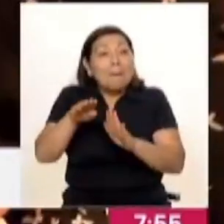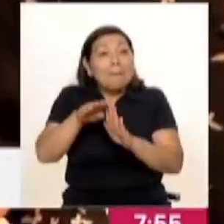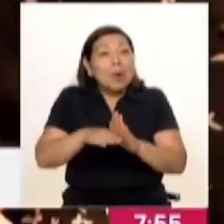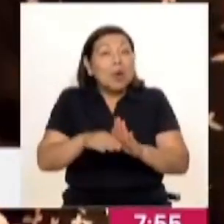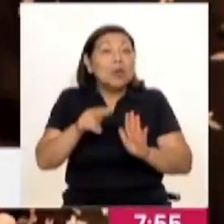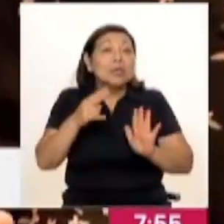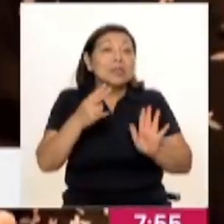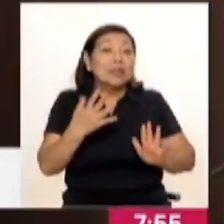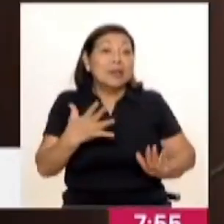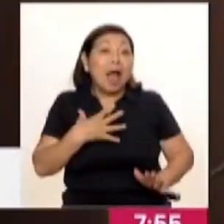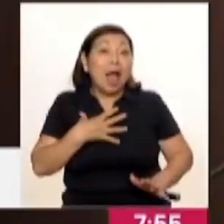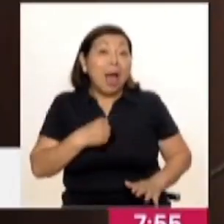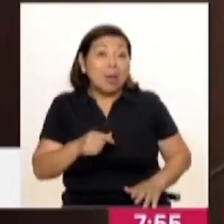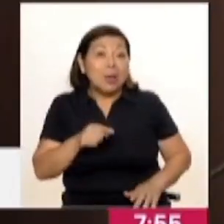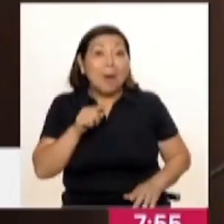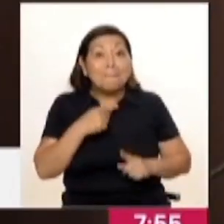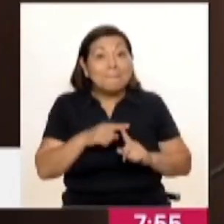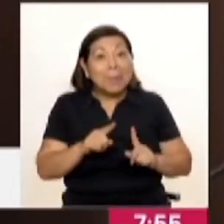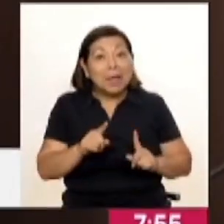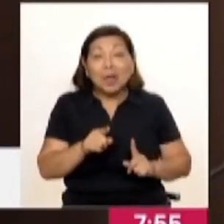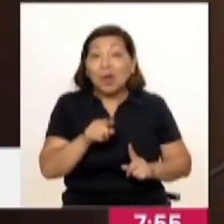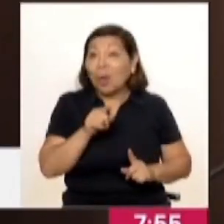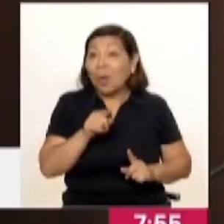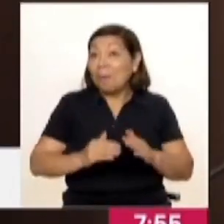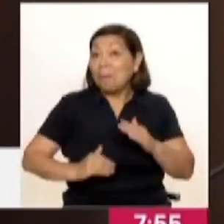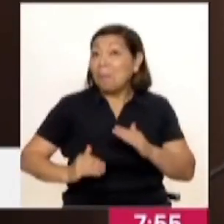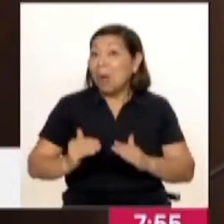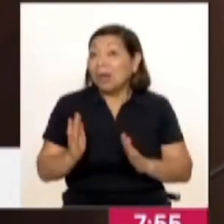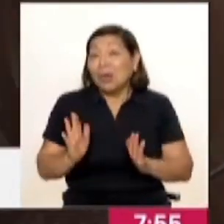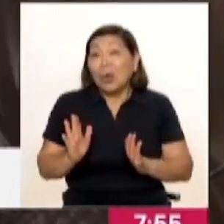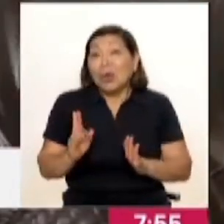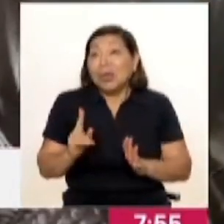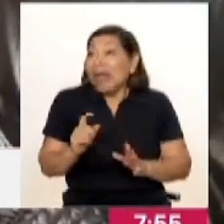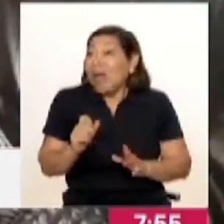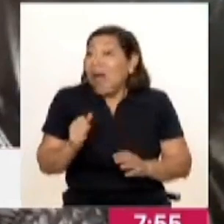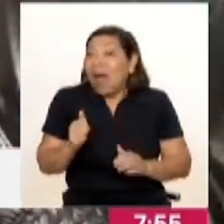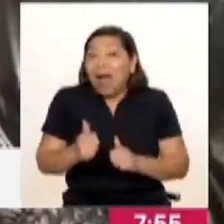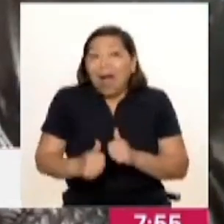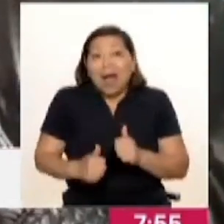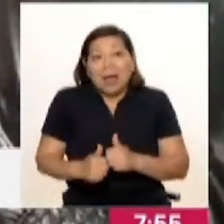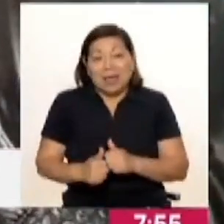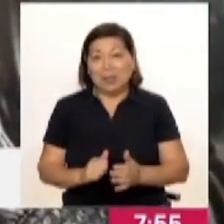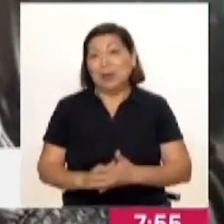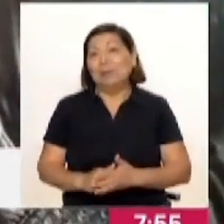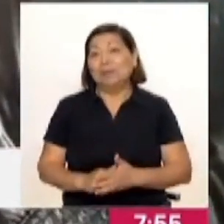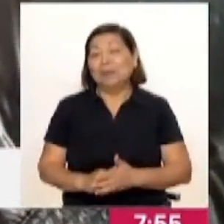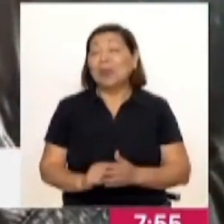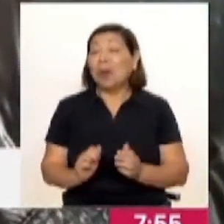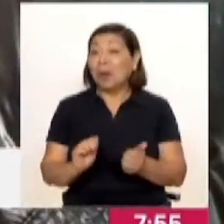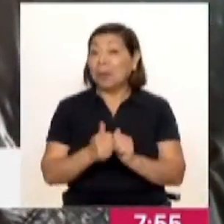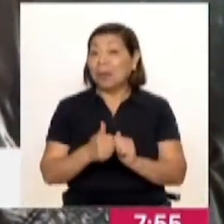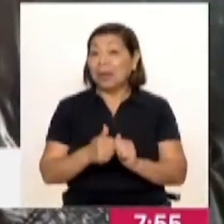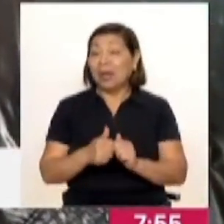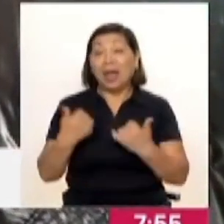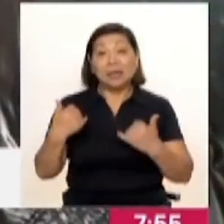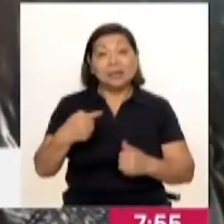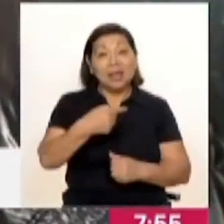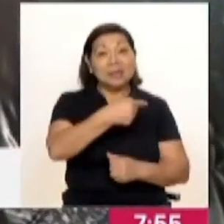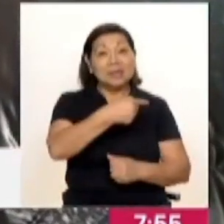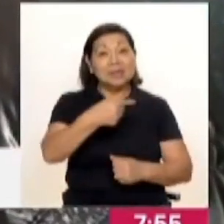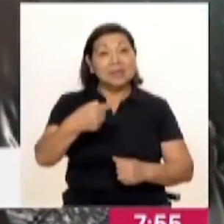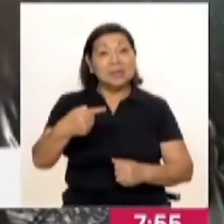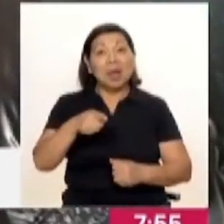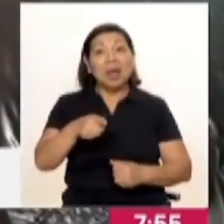a los 75 años edad que el Nobel sobrepasa por una década es así que Mario Vargas se convertirá desde esta semana